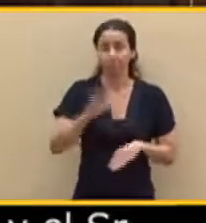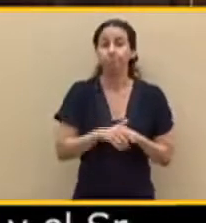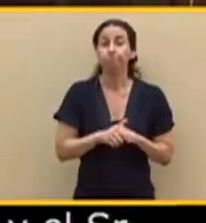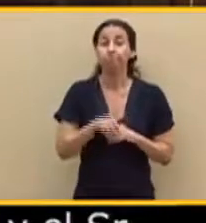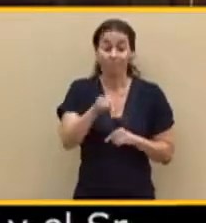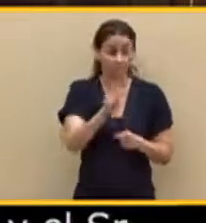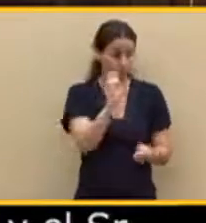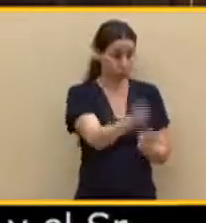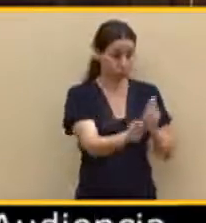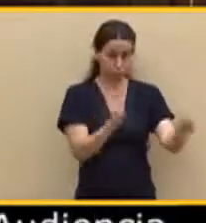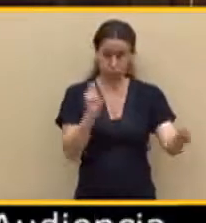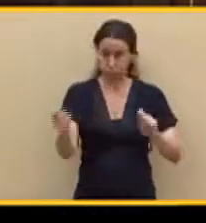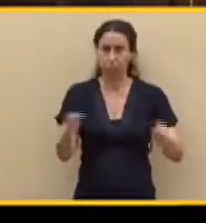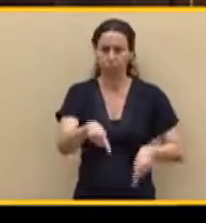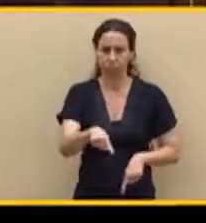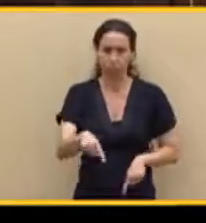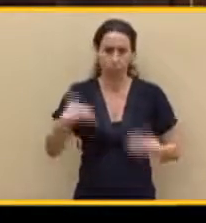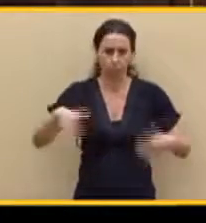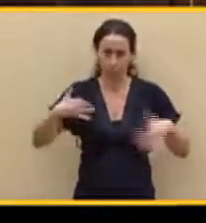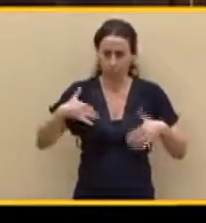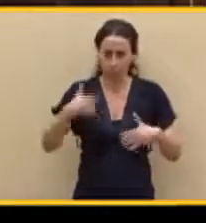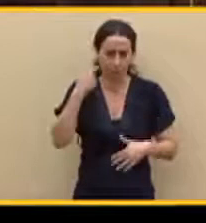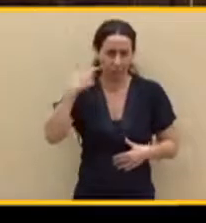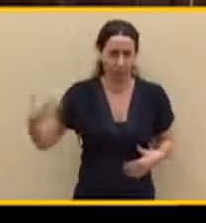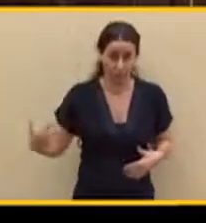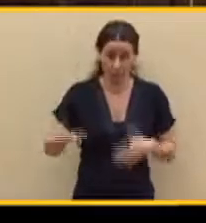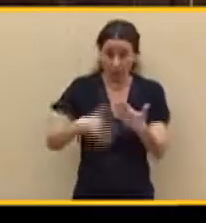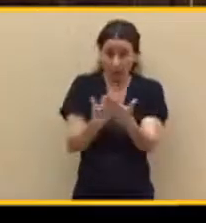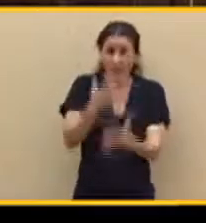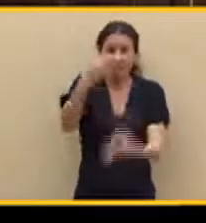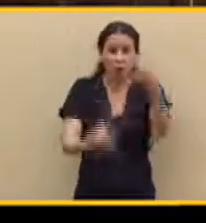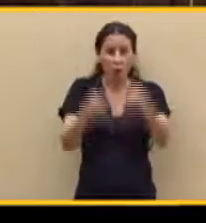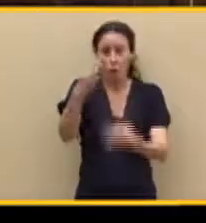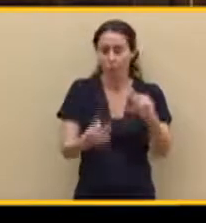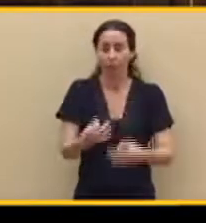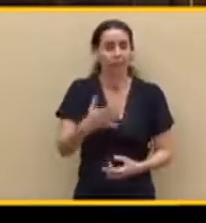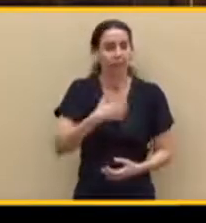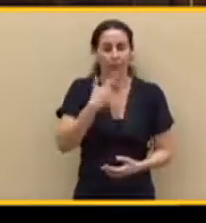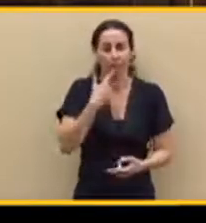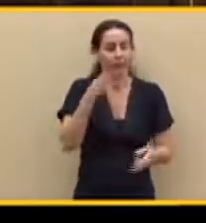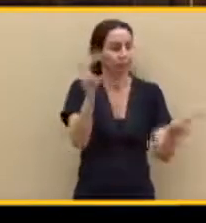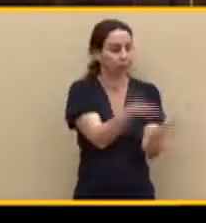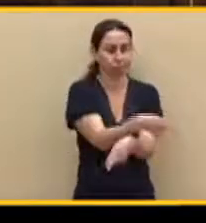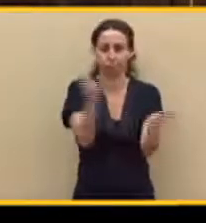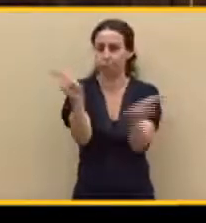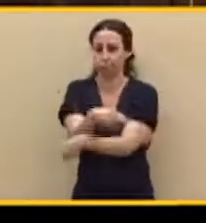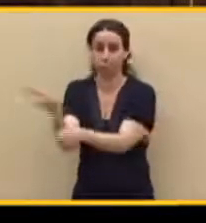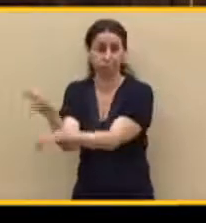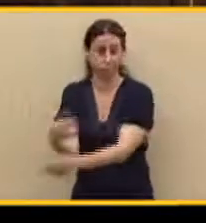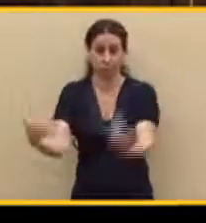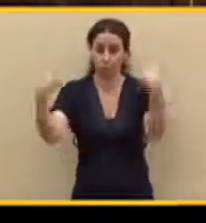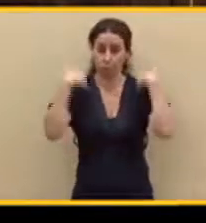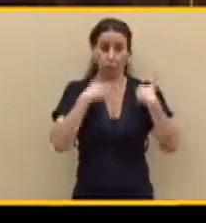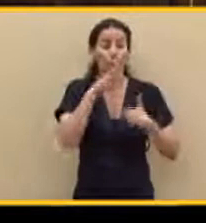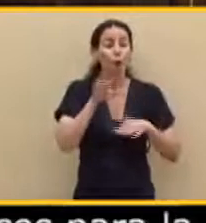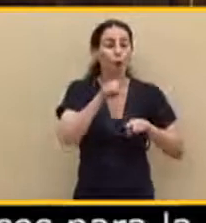han sido un escándalo que Jueces para la Democracia ha pedido la dimisión del señor Lesmes, que es el responsable de estos nombramientos. Y afirma